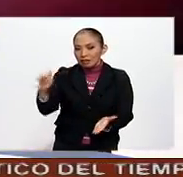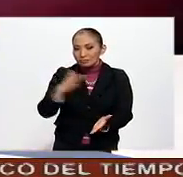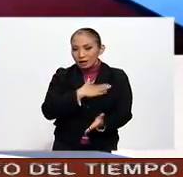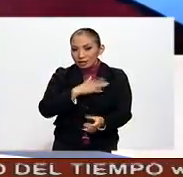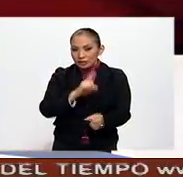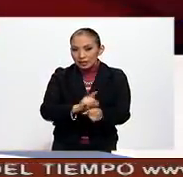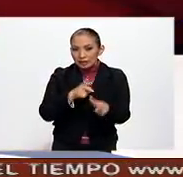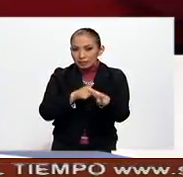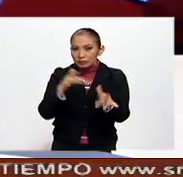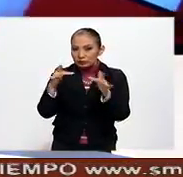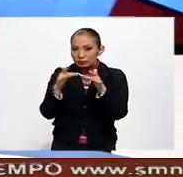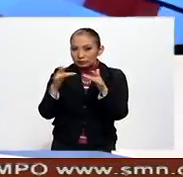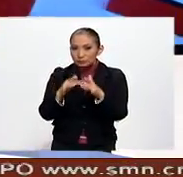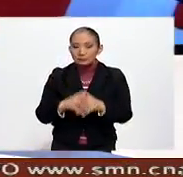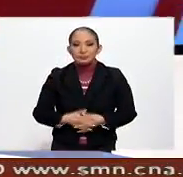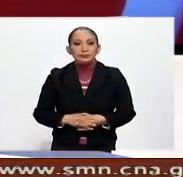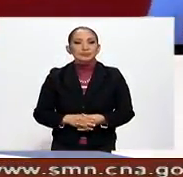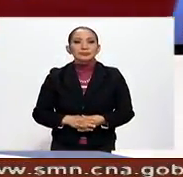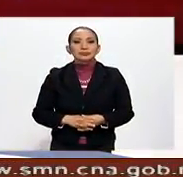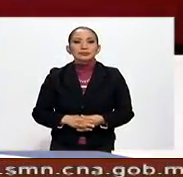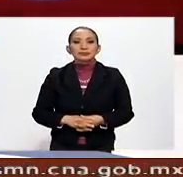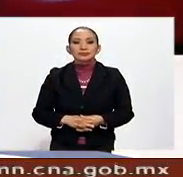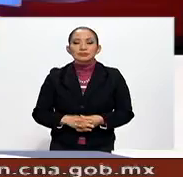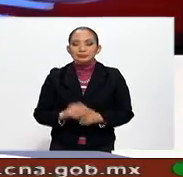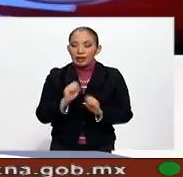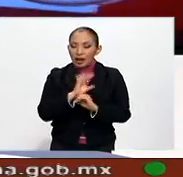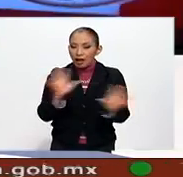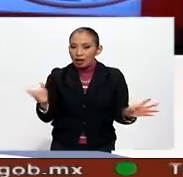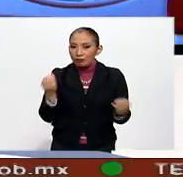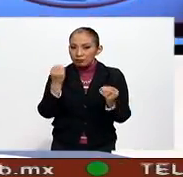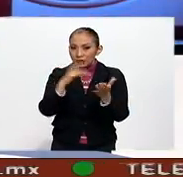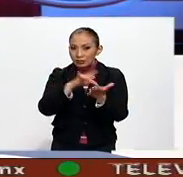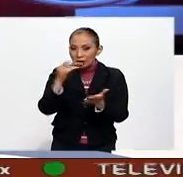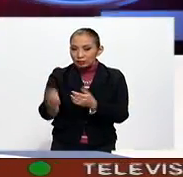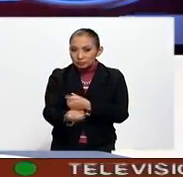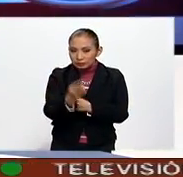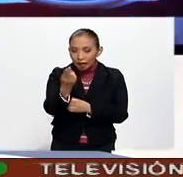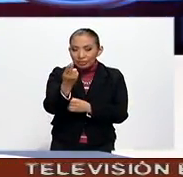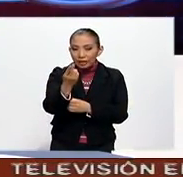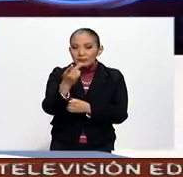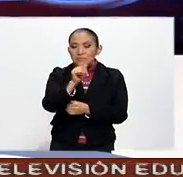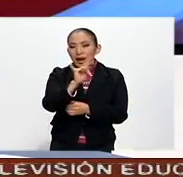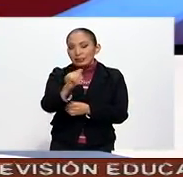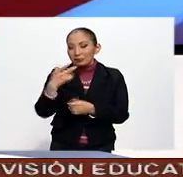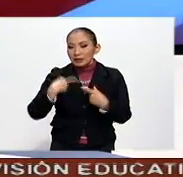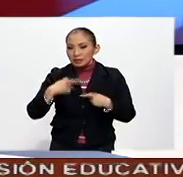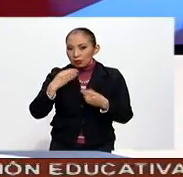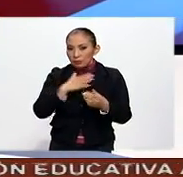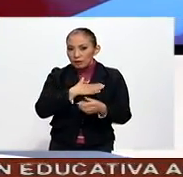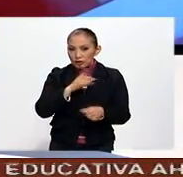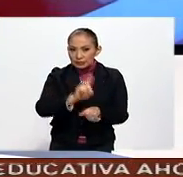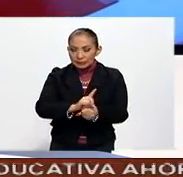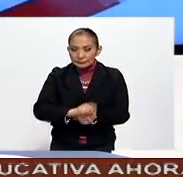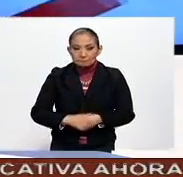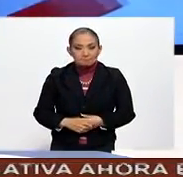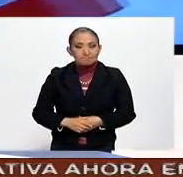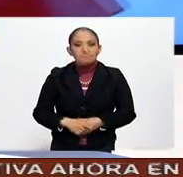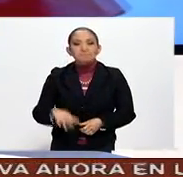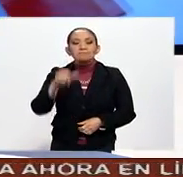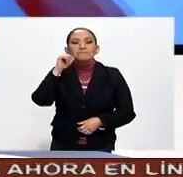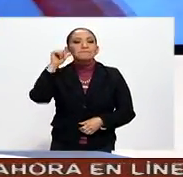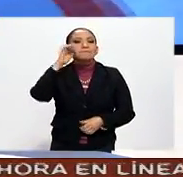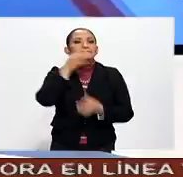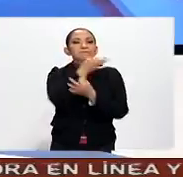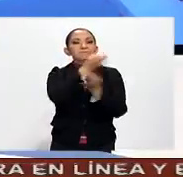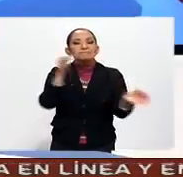buenos días. Seguimos en comunicación. Claro que sí, Omar. Muchas gracias a ustedes, a Pati y al auditorio. Muy buenos días. Hasta luego. Ayer le